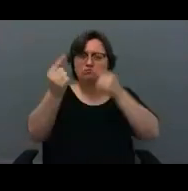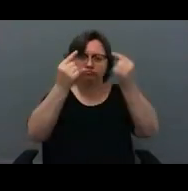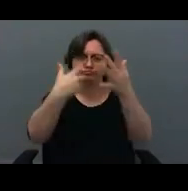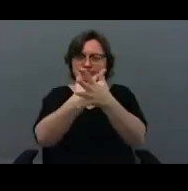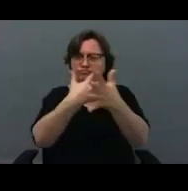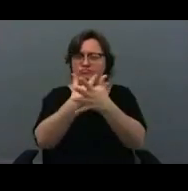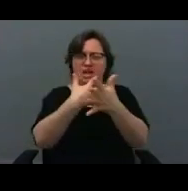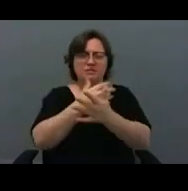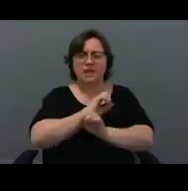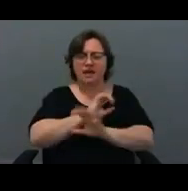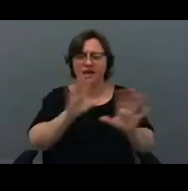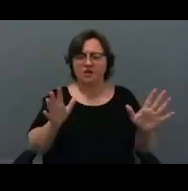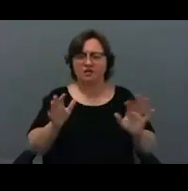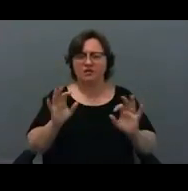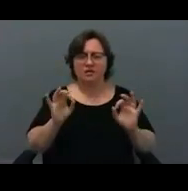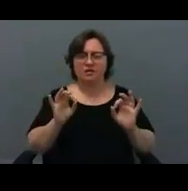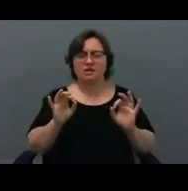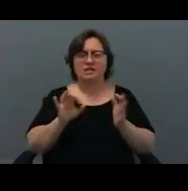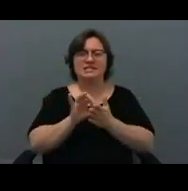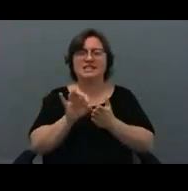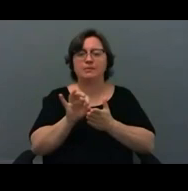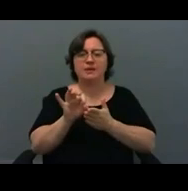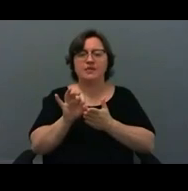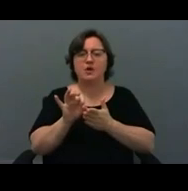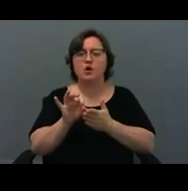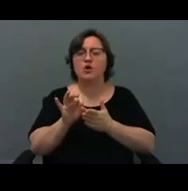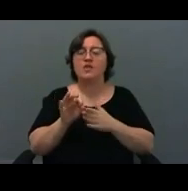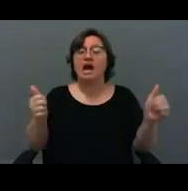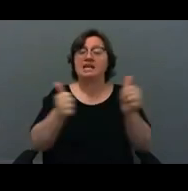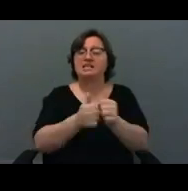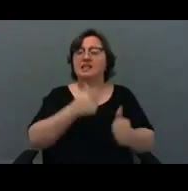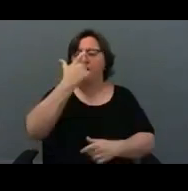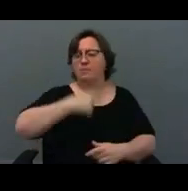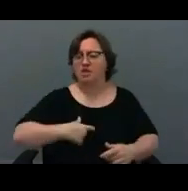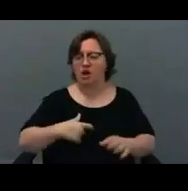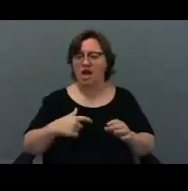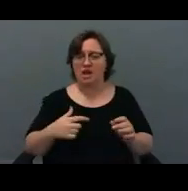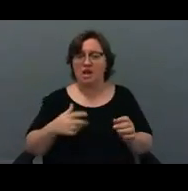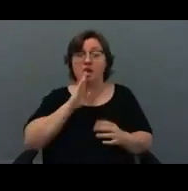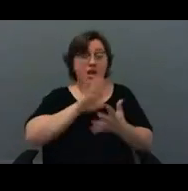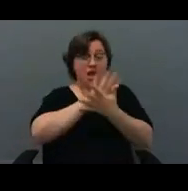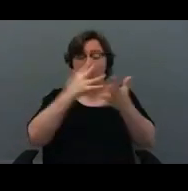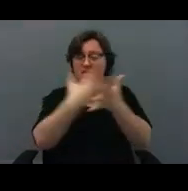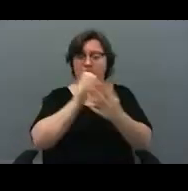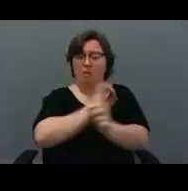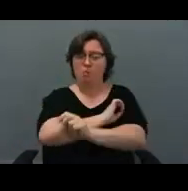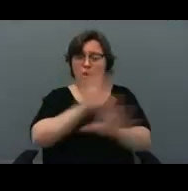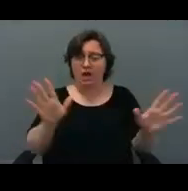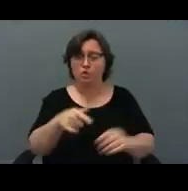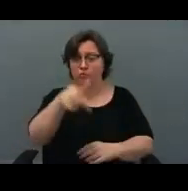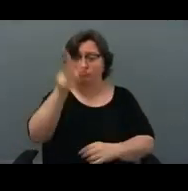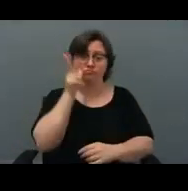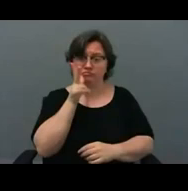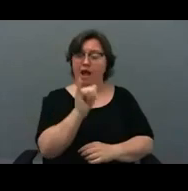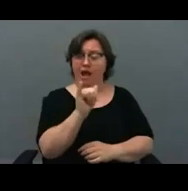detallarnos este servicio de asistencia personal, que como tú bien dices, eres un